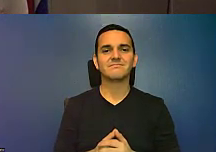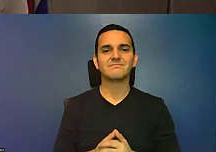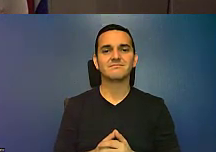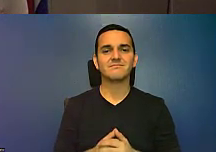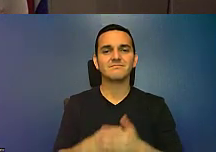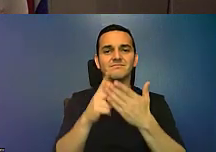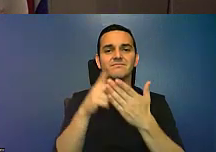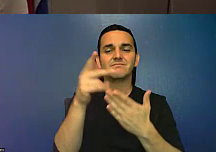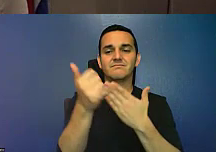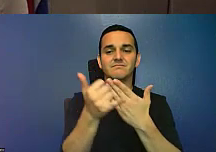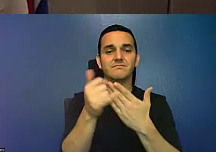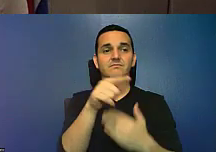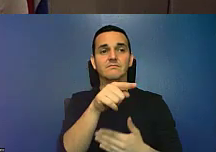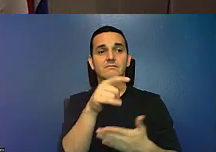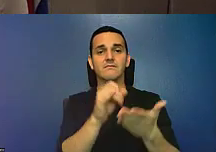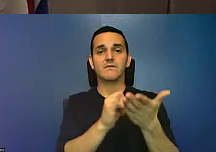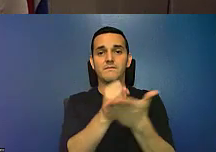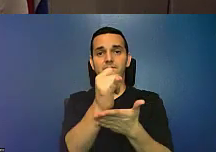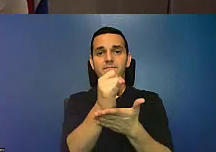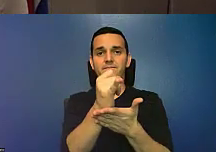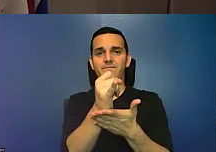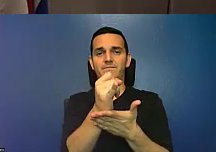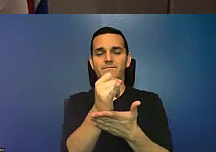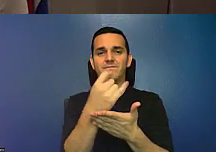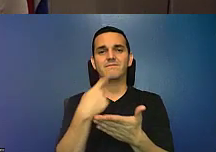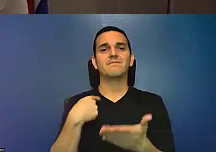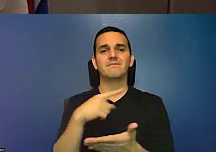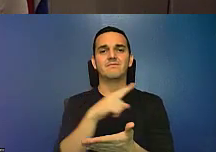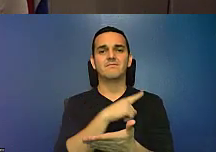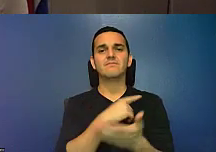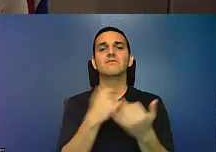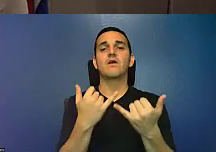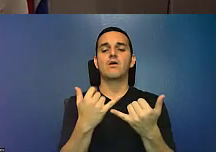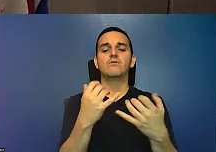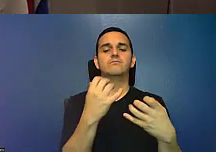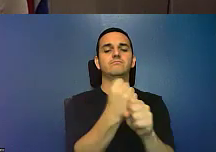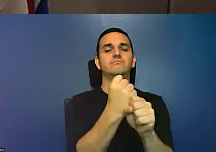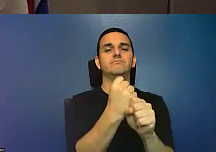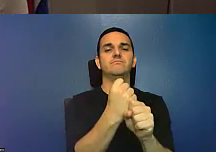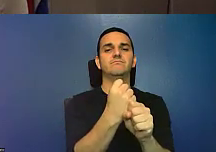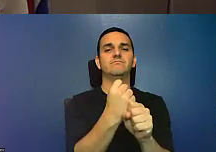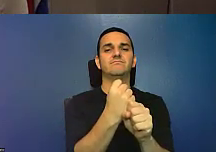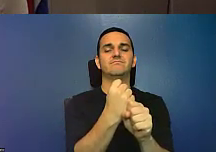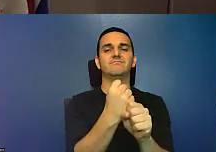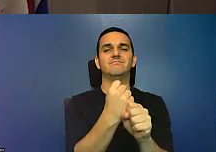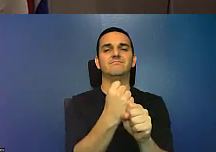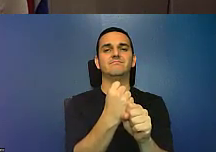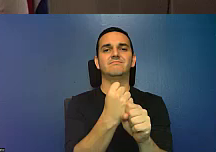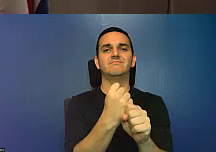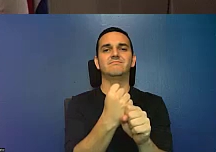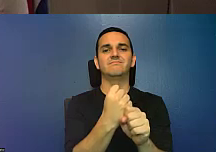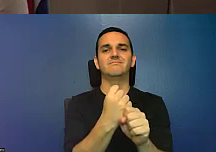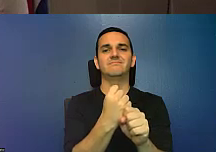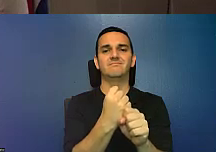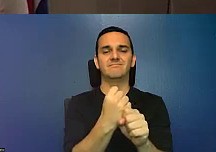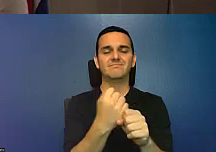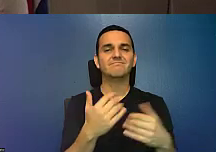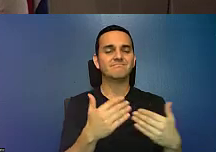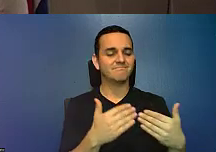El proyecto de investigación desarrollado en este momento está en transcurso.